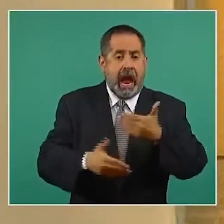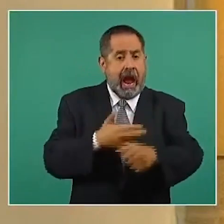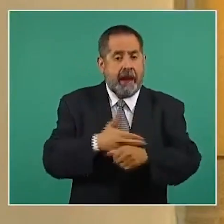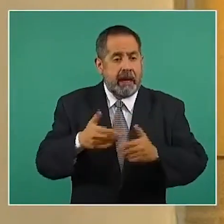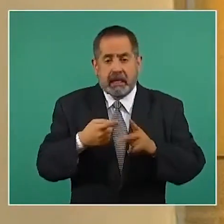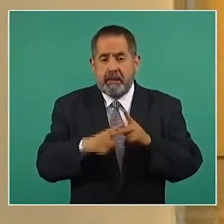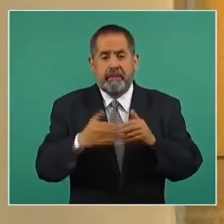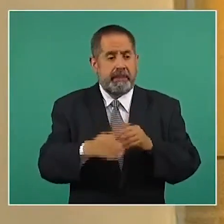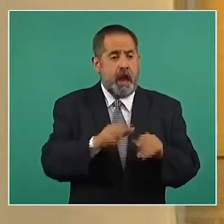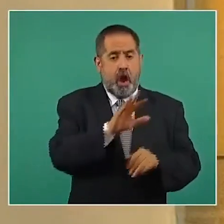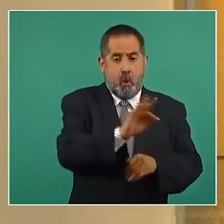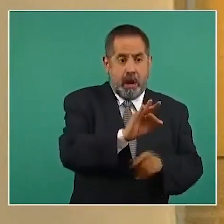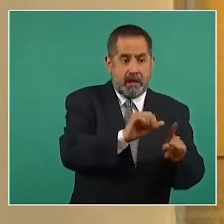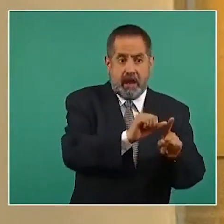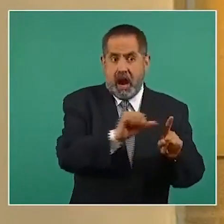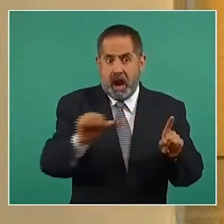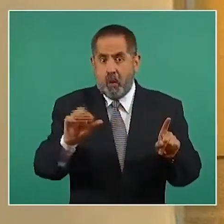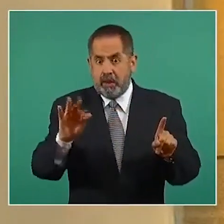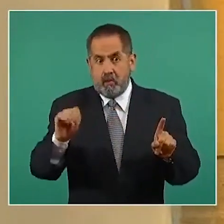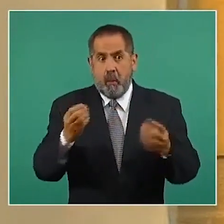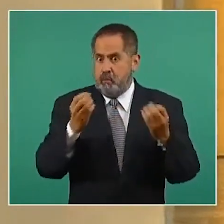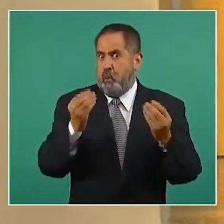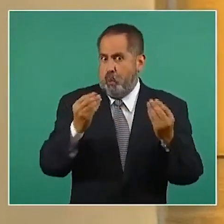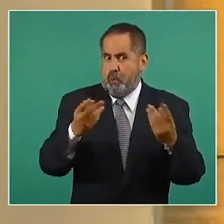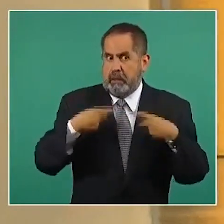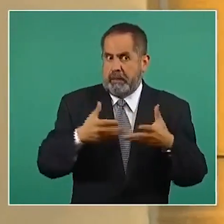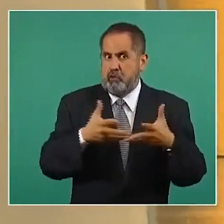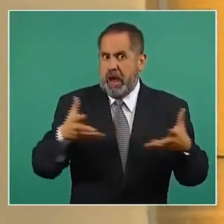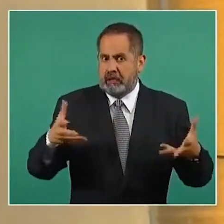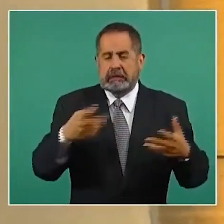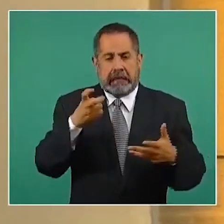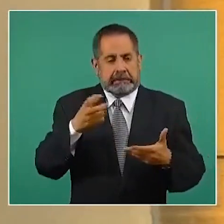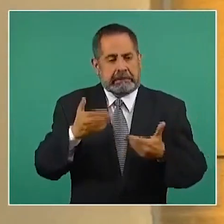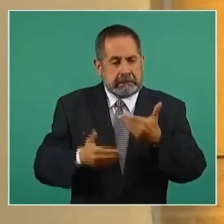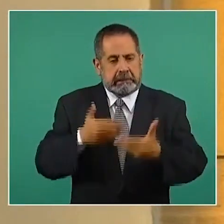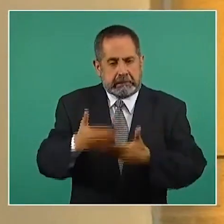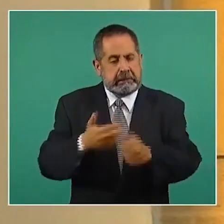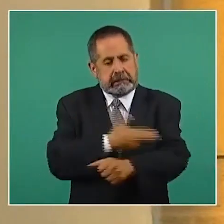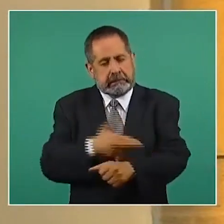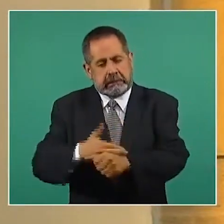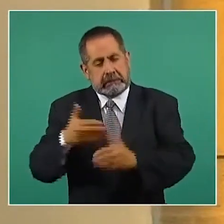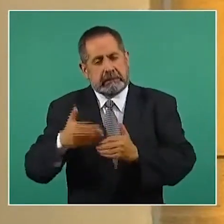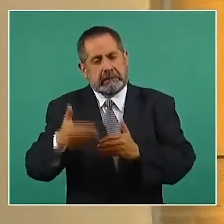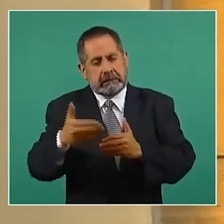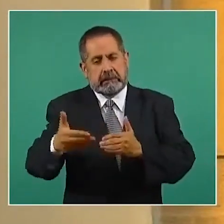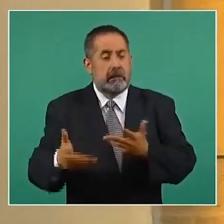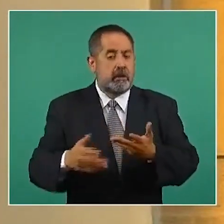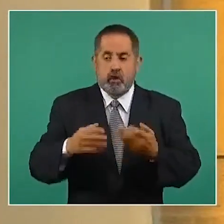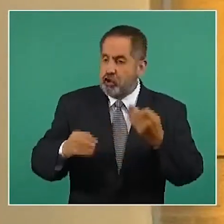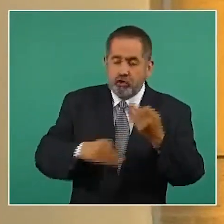en el inicio de 40, que es una década grande, 40-49, y de esa forma iremos avanzando en las próximas décadas.